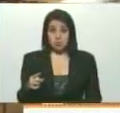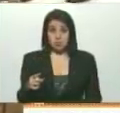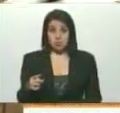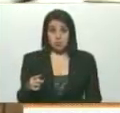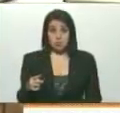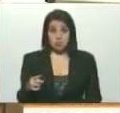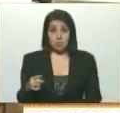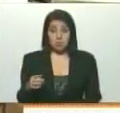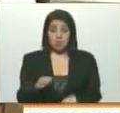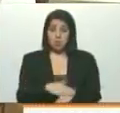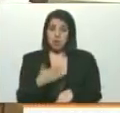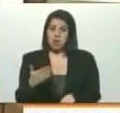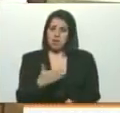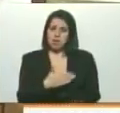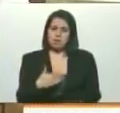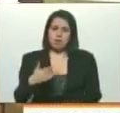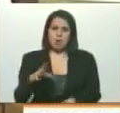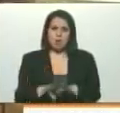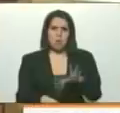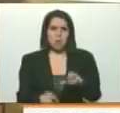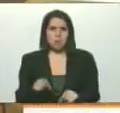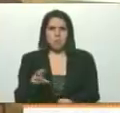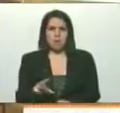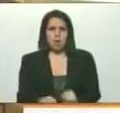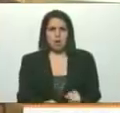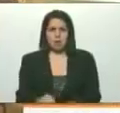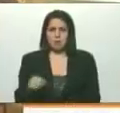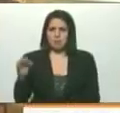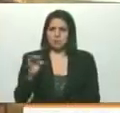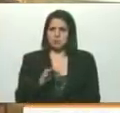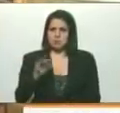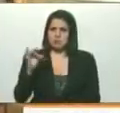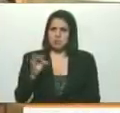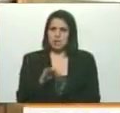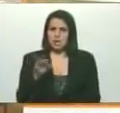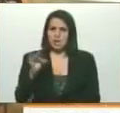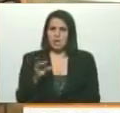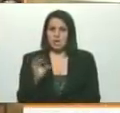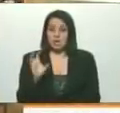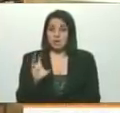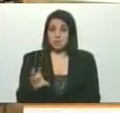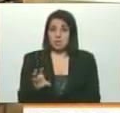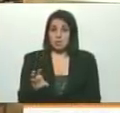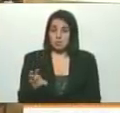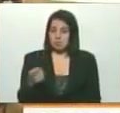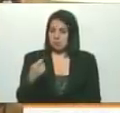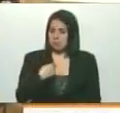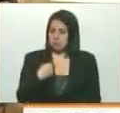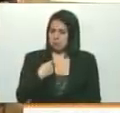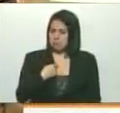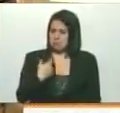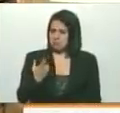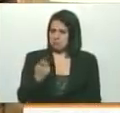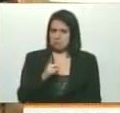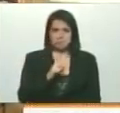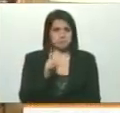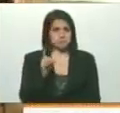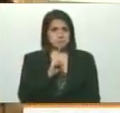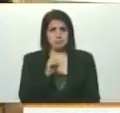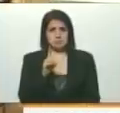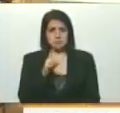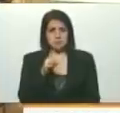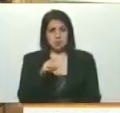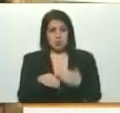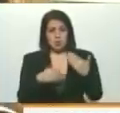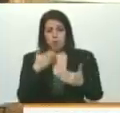porque quería comprar un porcentaje que tiene el estado a un precio y nosotros le hicimos una contraoferta